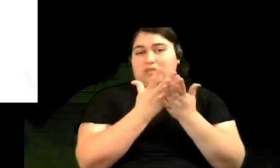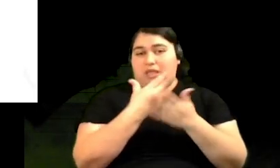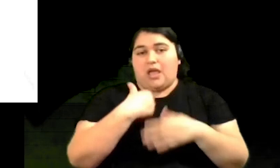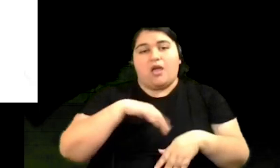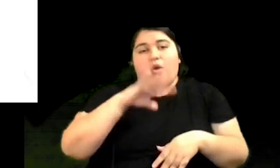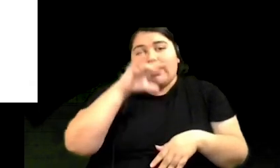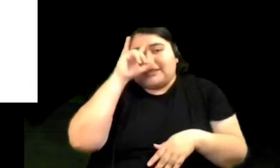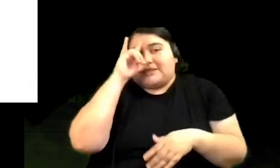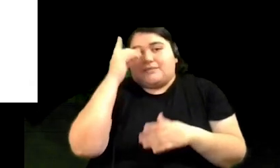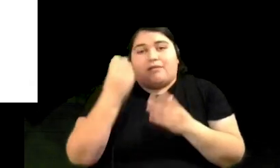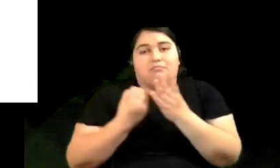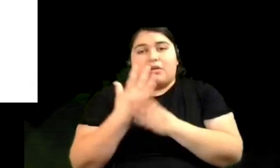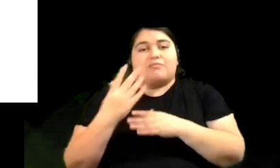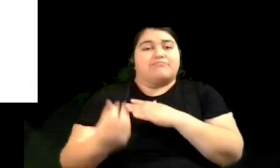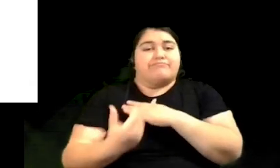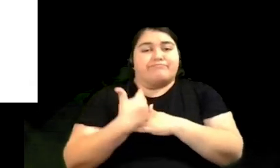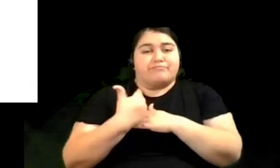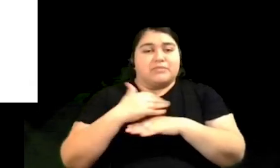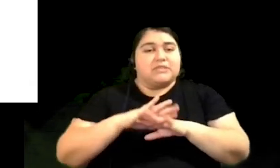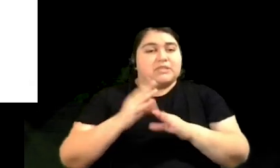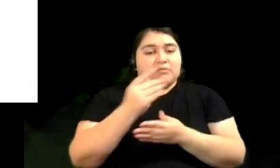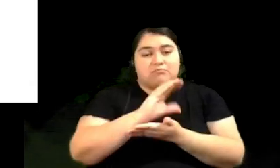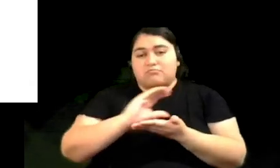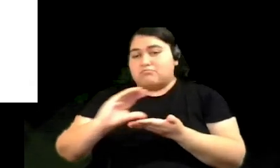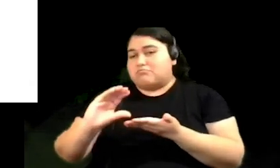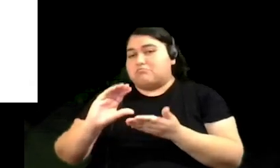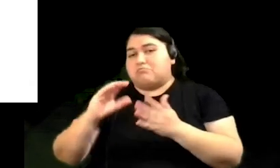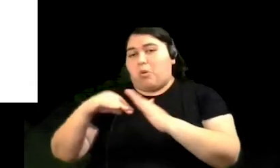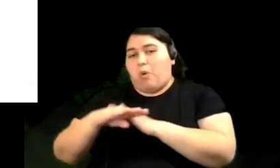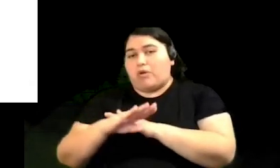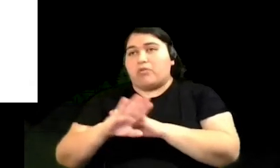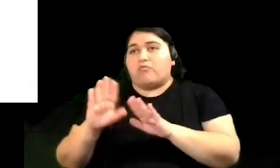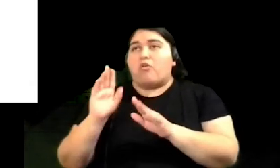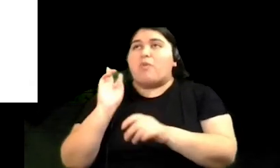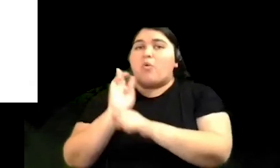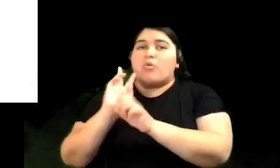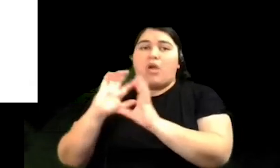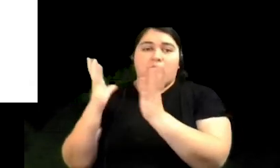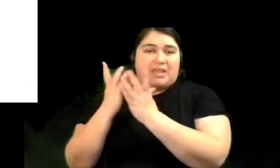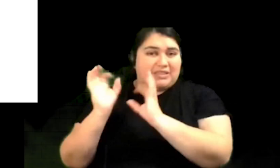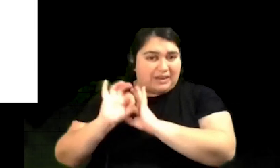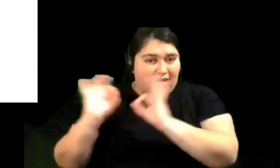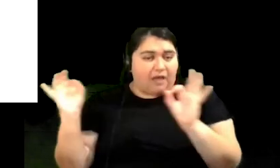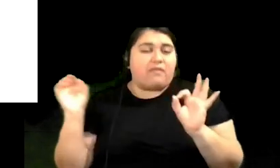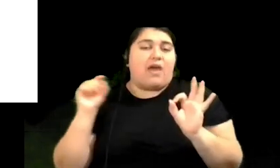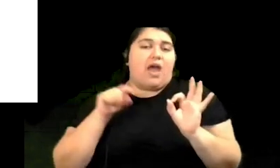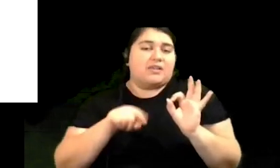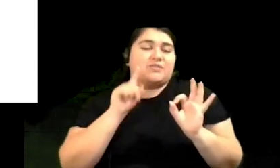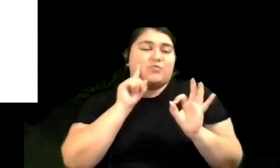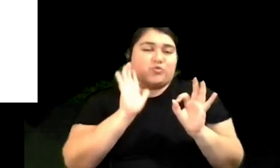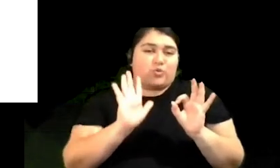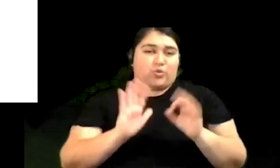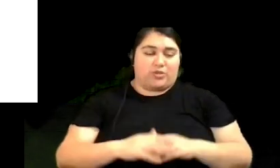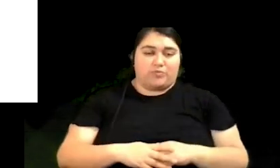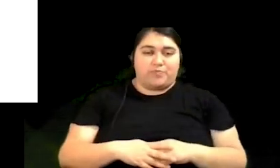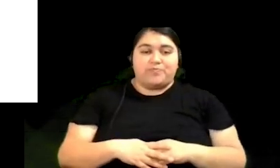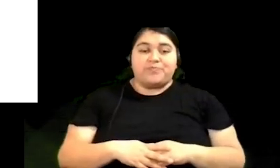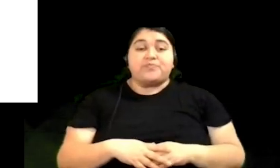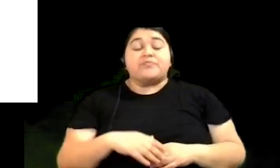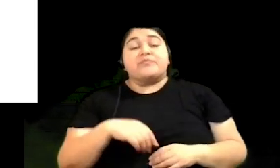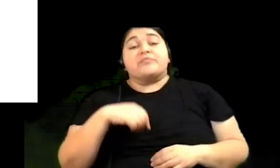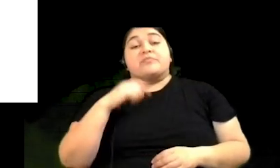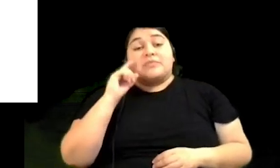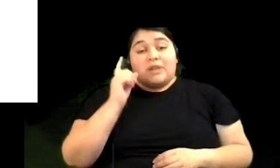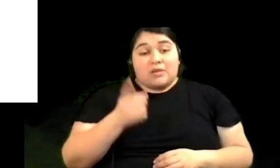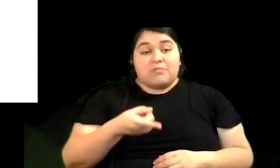impuesto es ambiental, recaudarlo y no destinar nada con destino al ambiente, como se hace con el impuesto del dióxido de carbono. Y la extra para